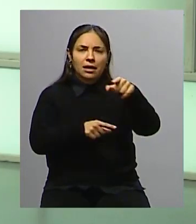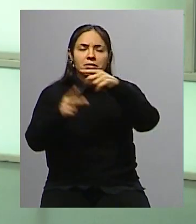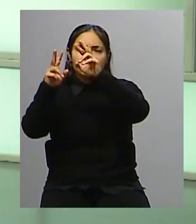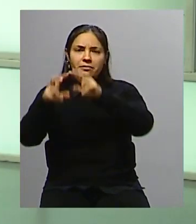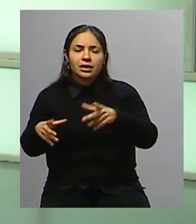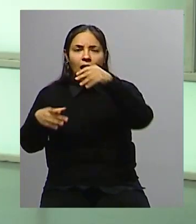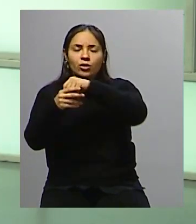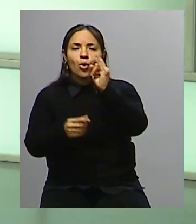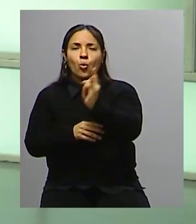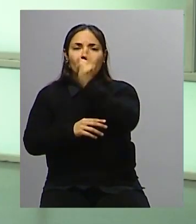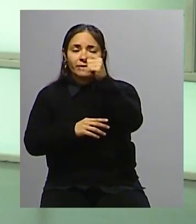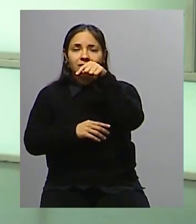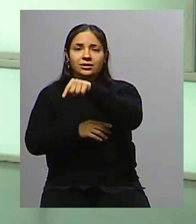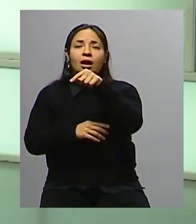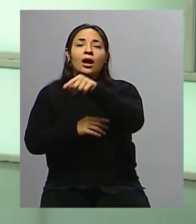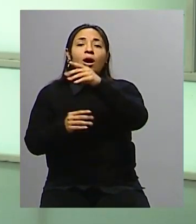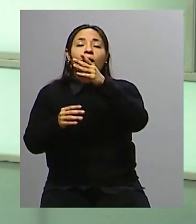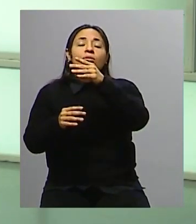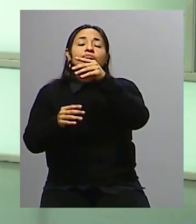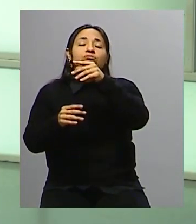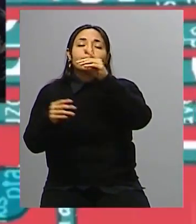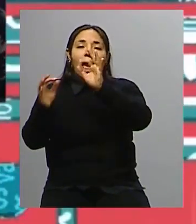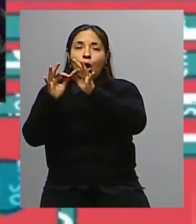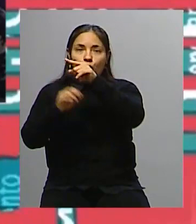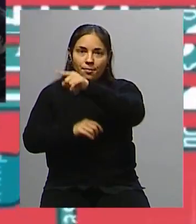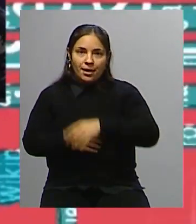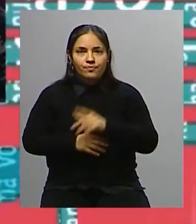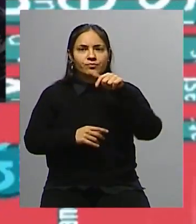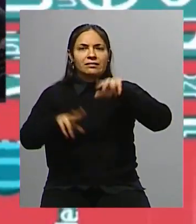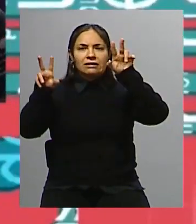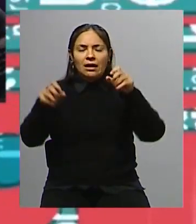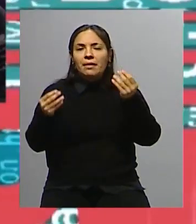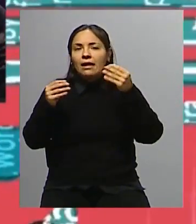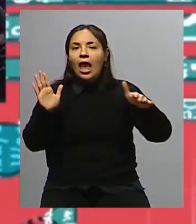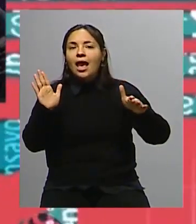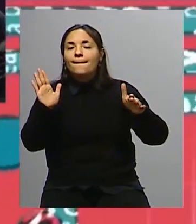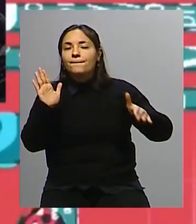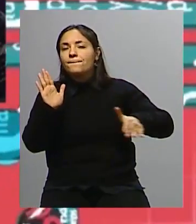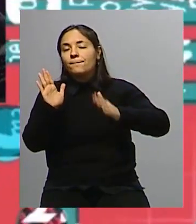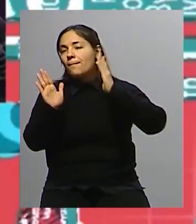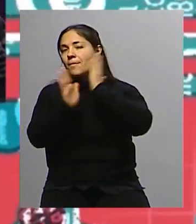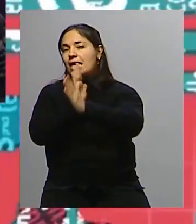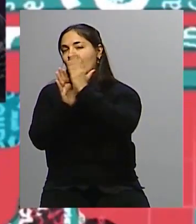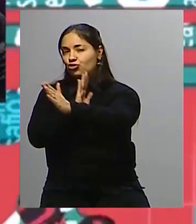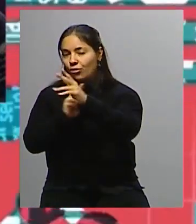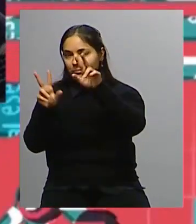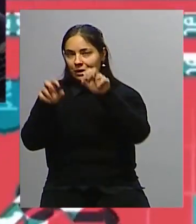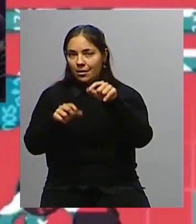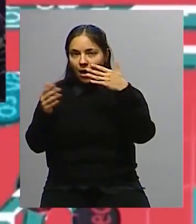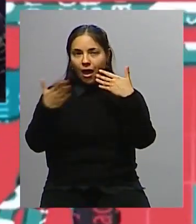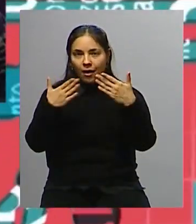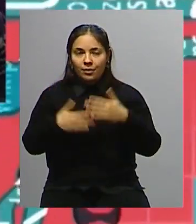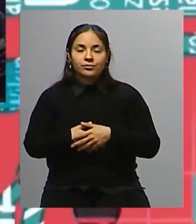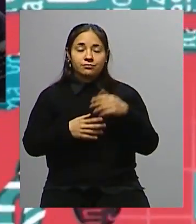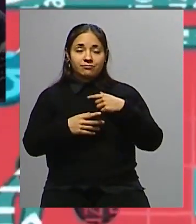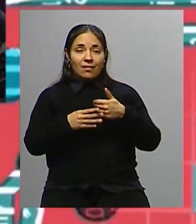Instituto Universitario Europeo. Hablamos de migraciones. Esteban, bueno, lo decíamos recién, ¿no? Antes de ir a la pausa, hay riesgos y